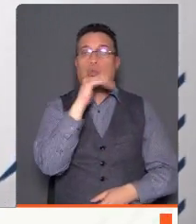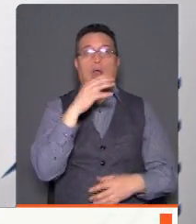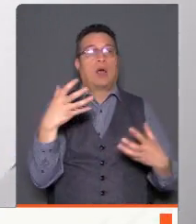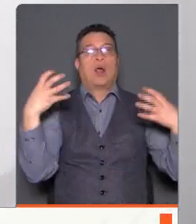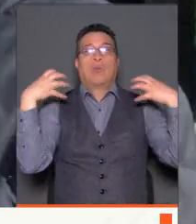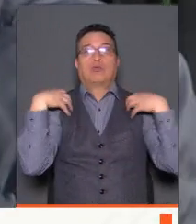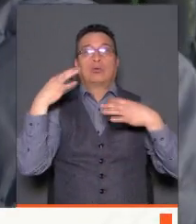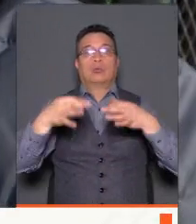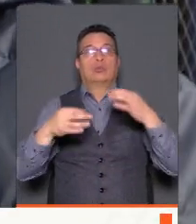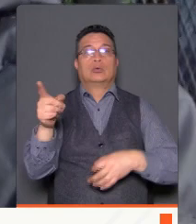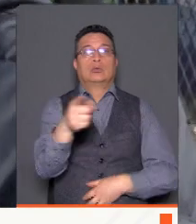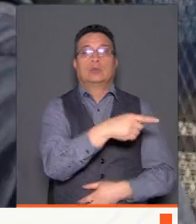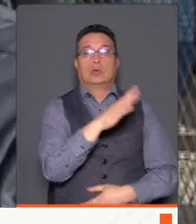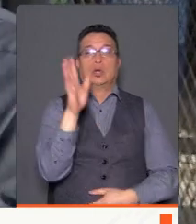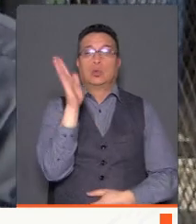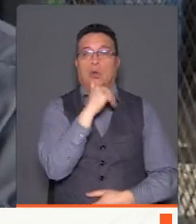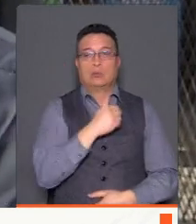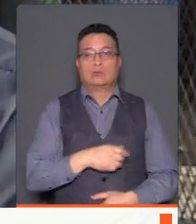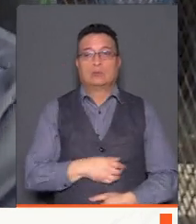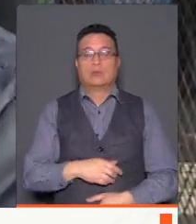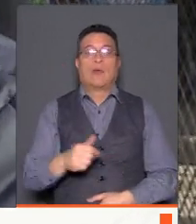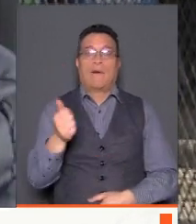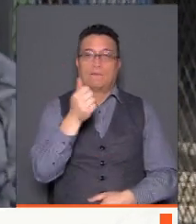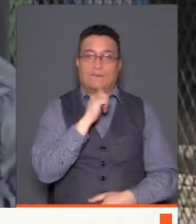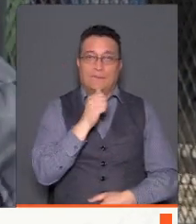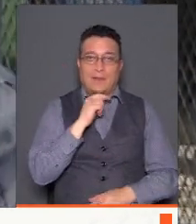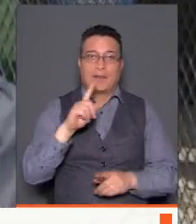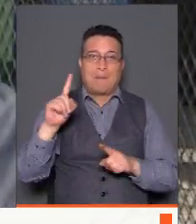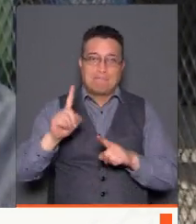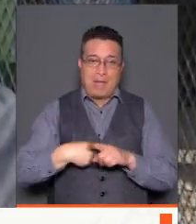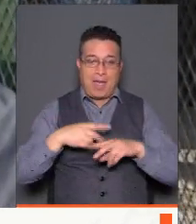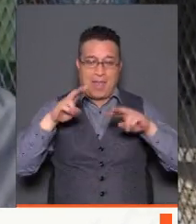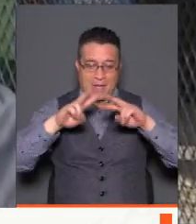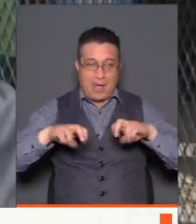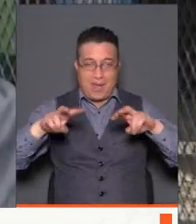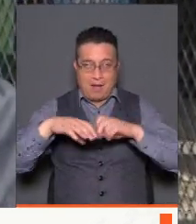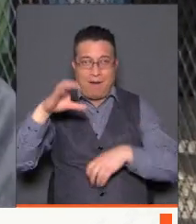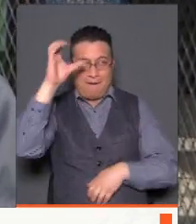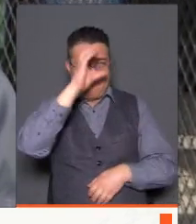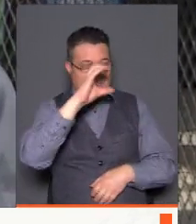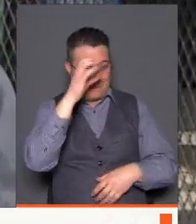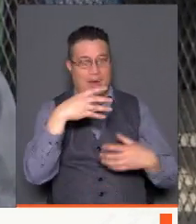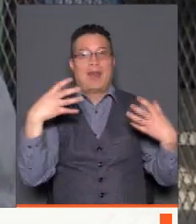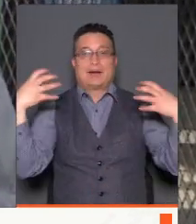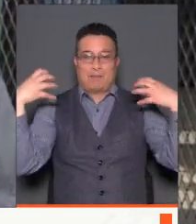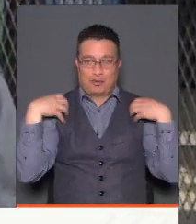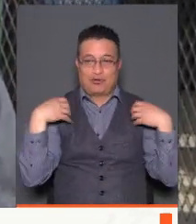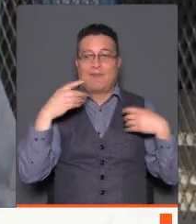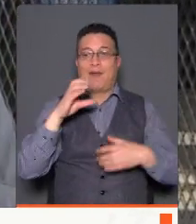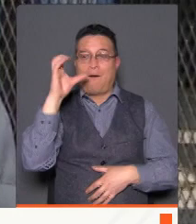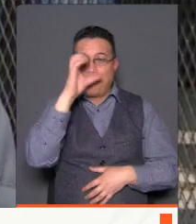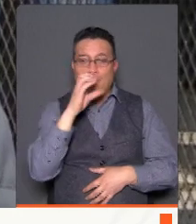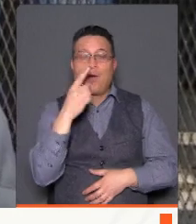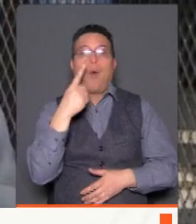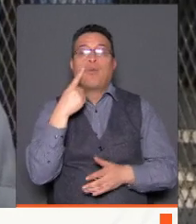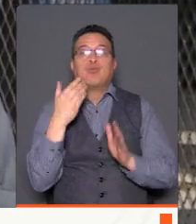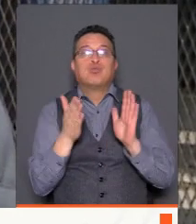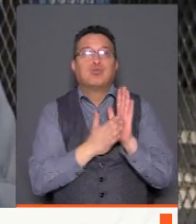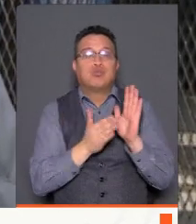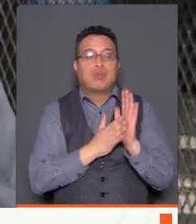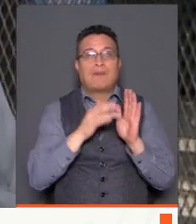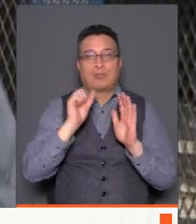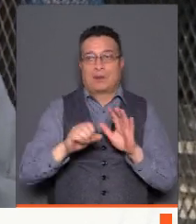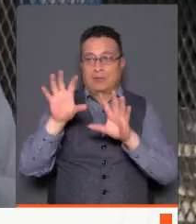la justicia. Faltó un poquito más de indagar y de buscar responsables o buscar las pruebas como para poder llevarlos